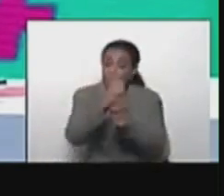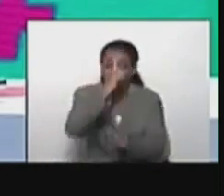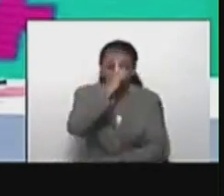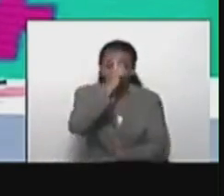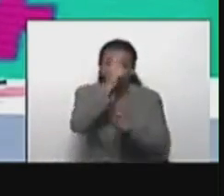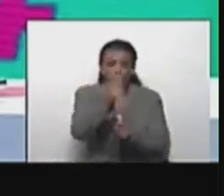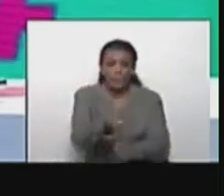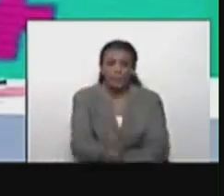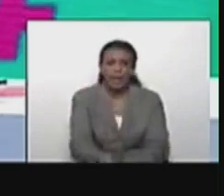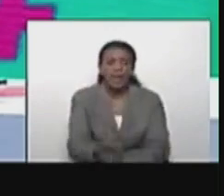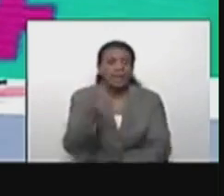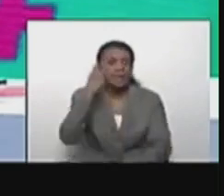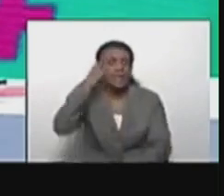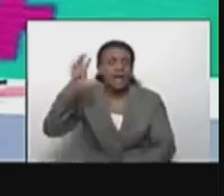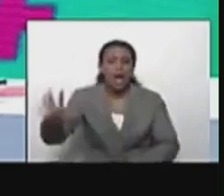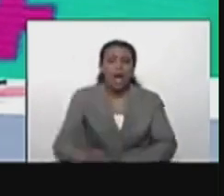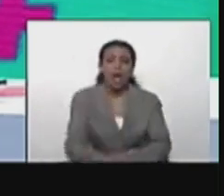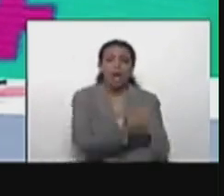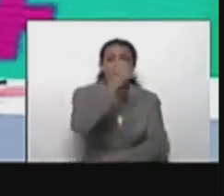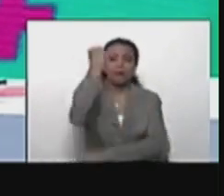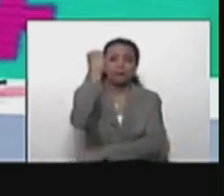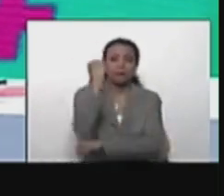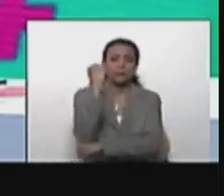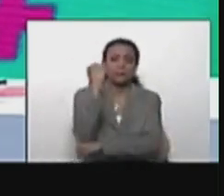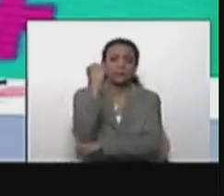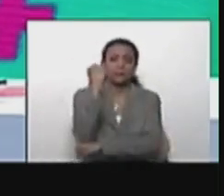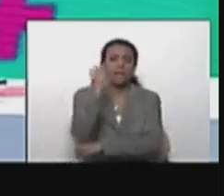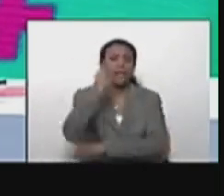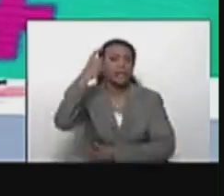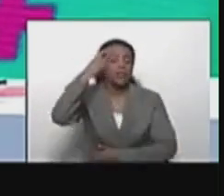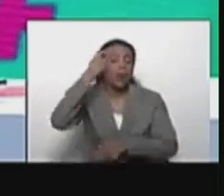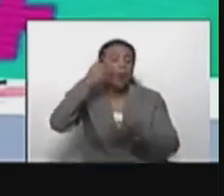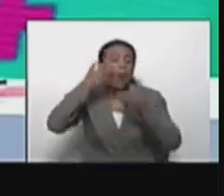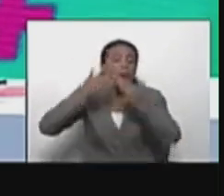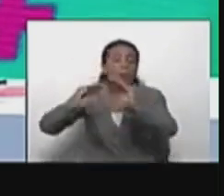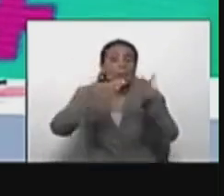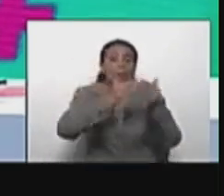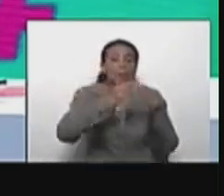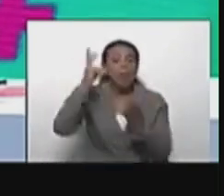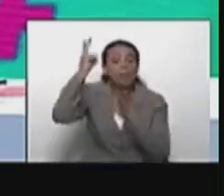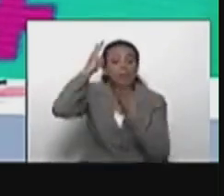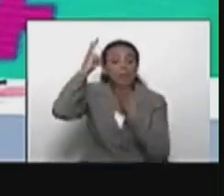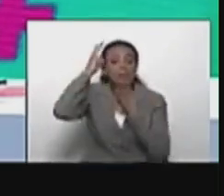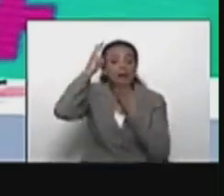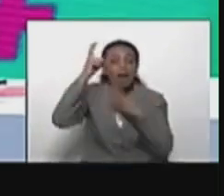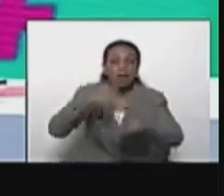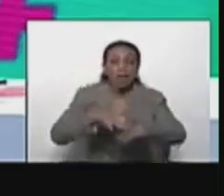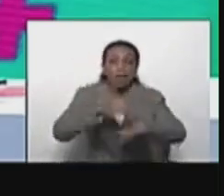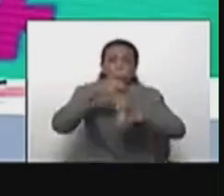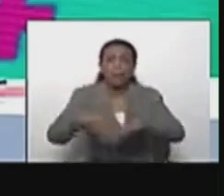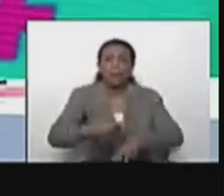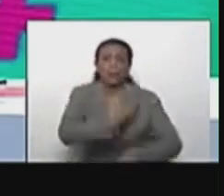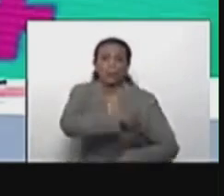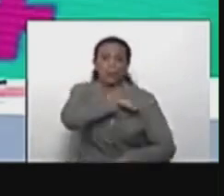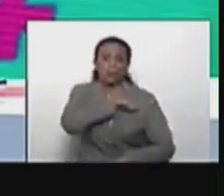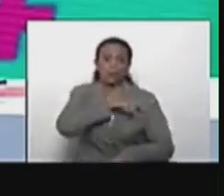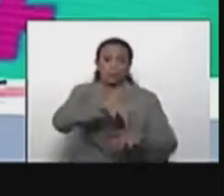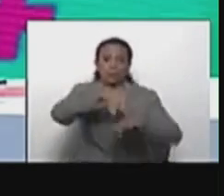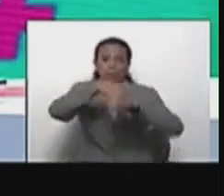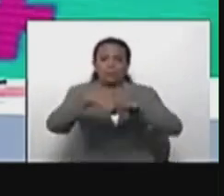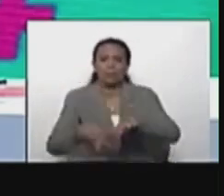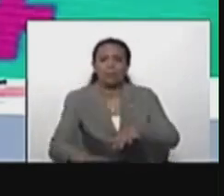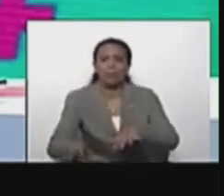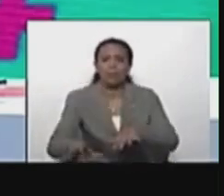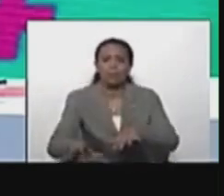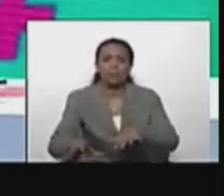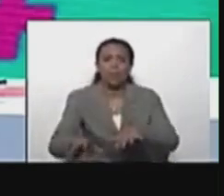conmemoración del Día de la Resistencia de los pueblos indígenas y de la descolonización de América. Cuando